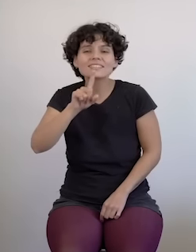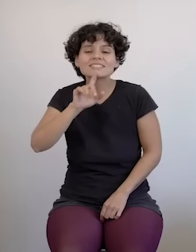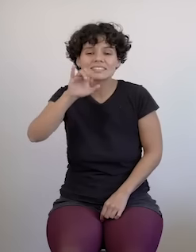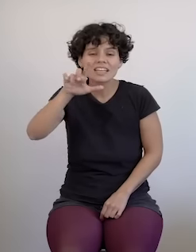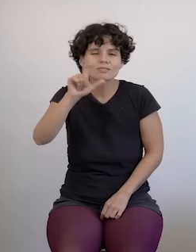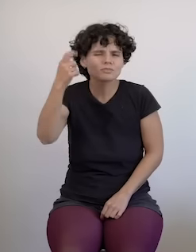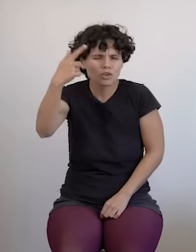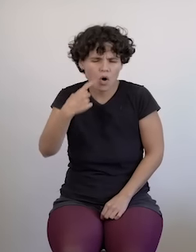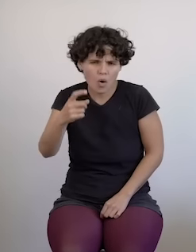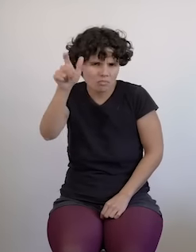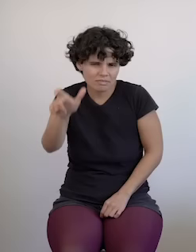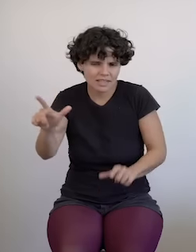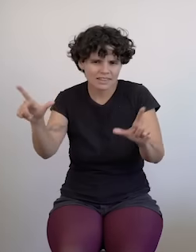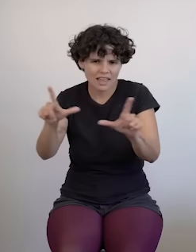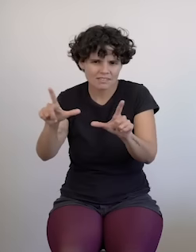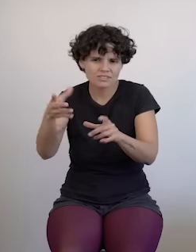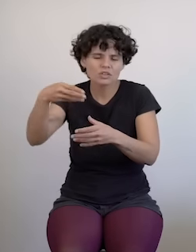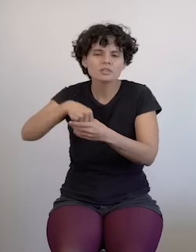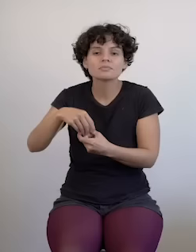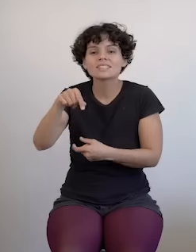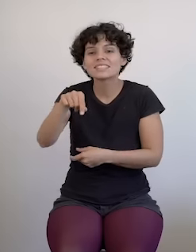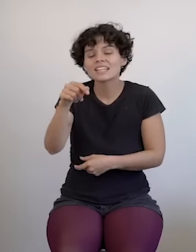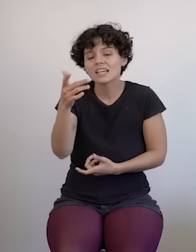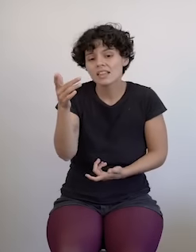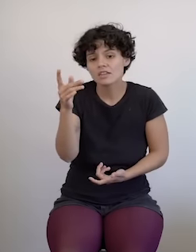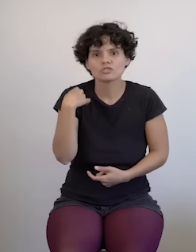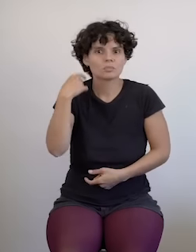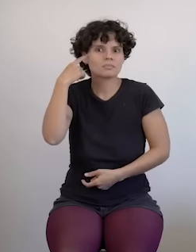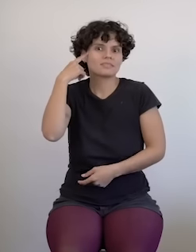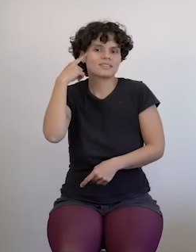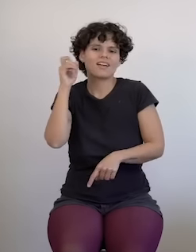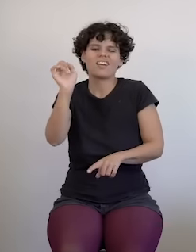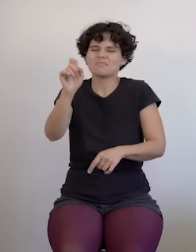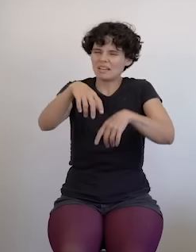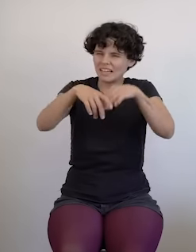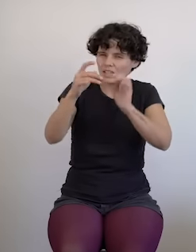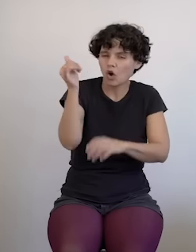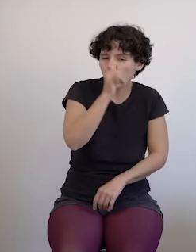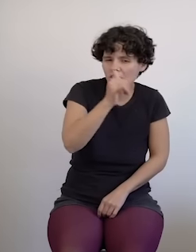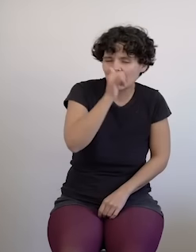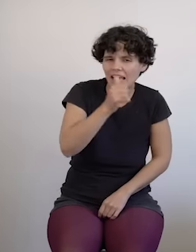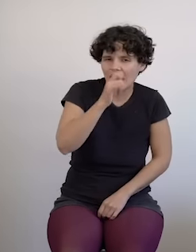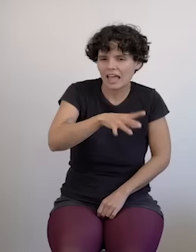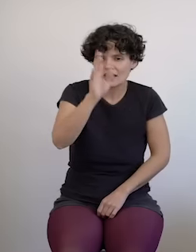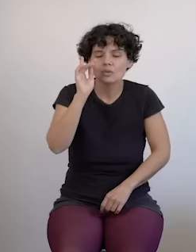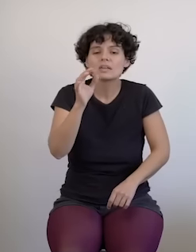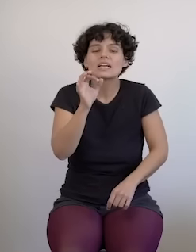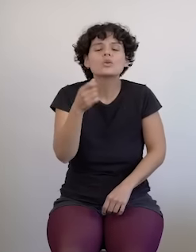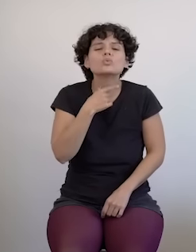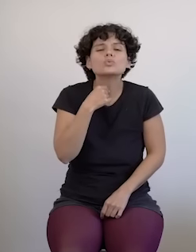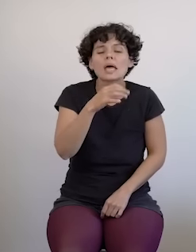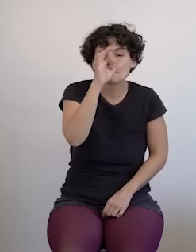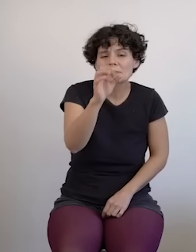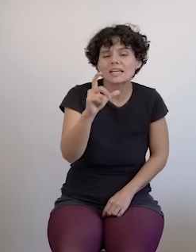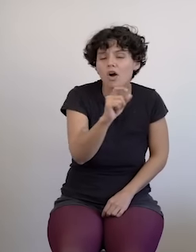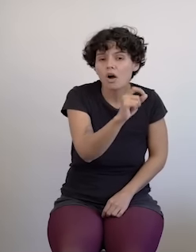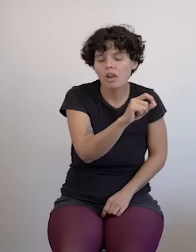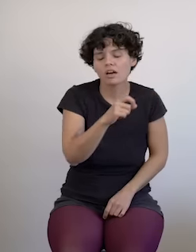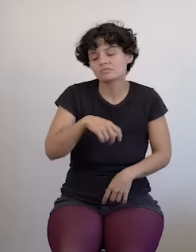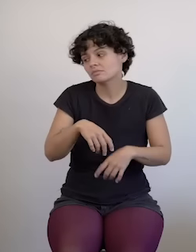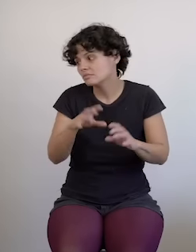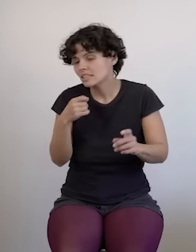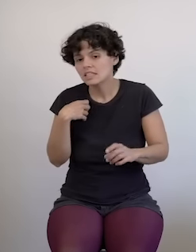¿Verdad? Pero el buen no es ordinario. No es elegante. Oh, el buen es ordinario. Yo pensé que era extraordinario. No, era ordinario y le di piscola. Sí, no,